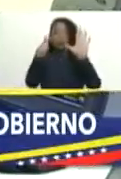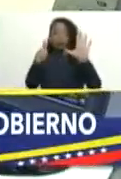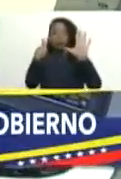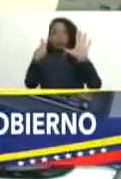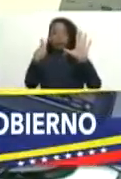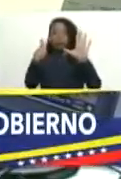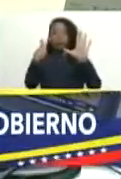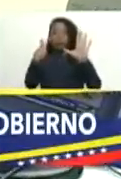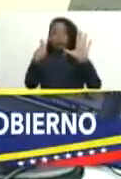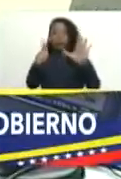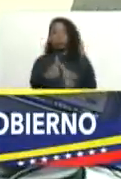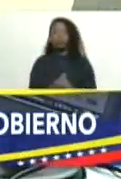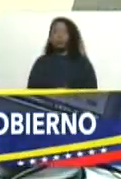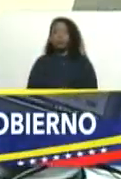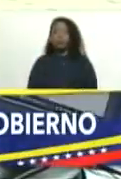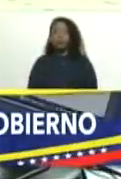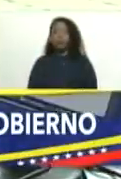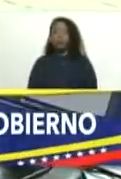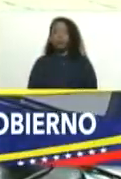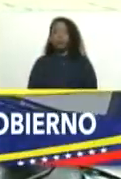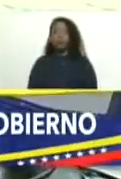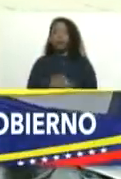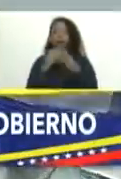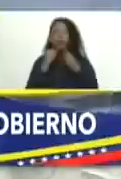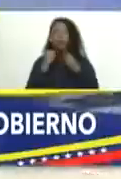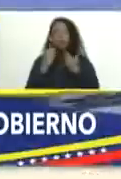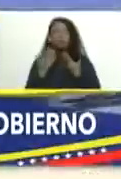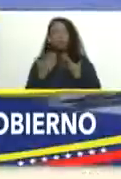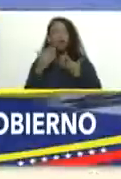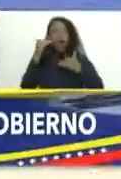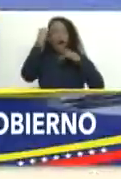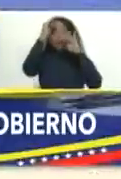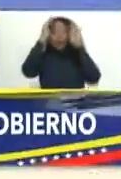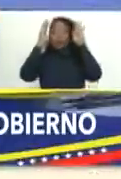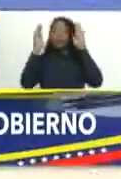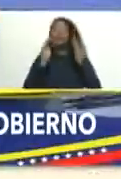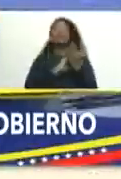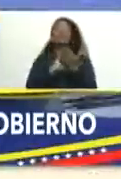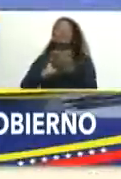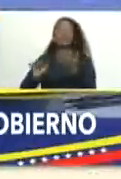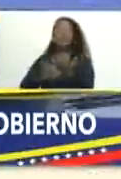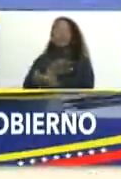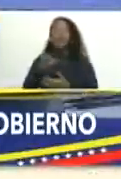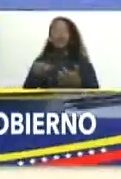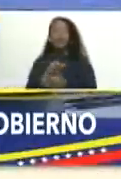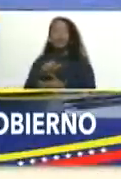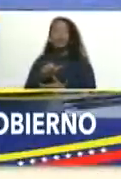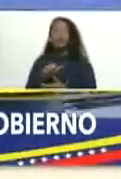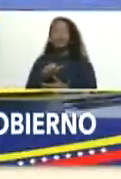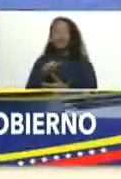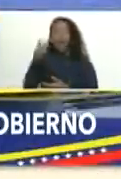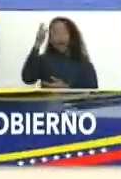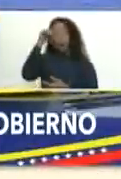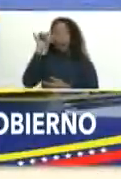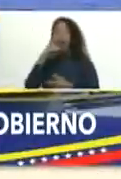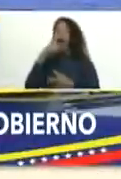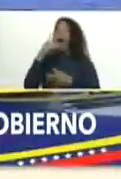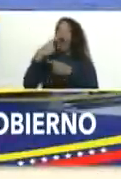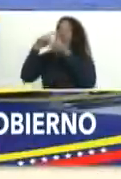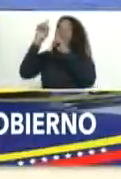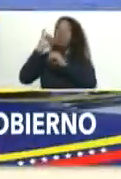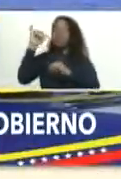¿Ah? Para ir atendiendo. Esto no quiere decir que nuestro pueblo no haga otras denuncias. Claro que se